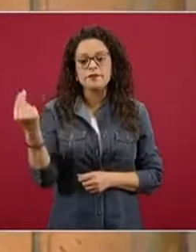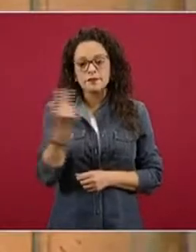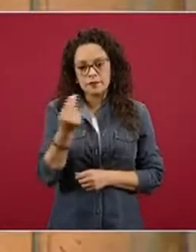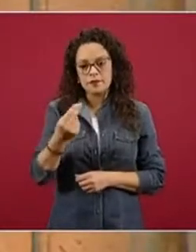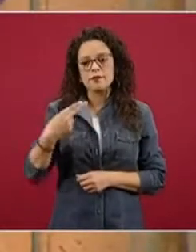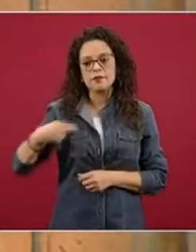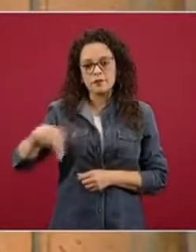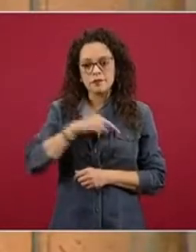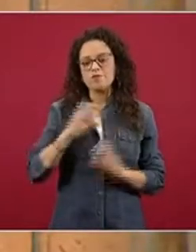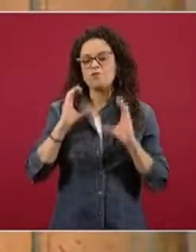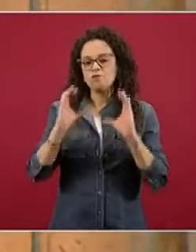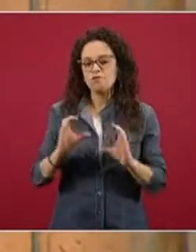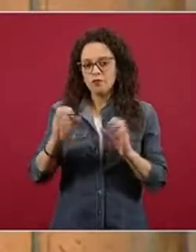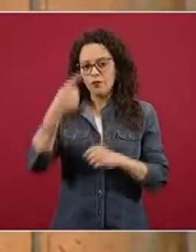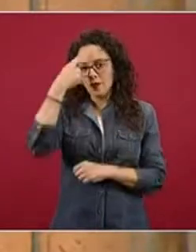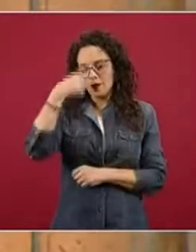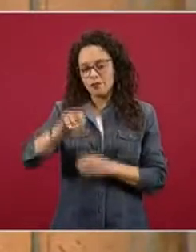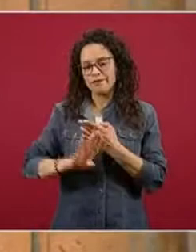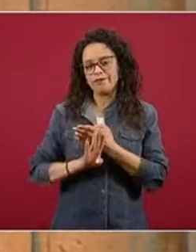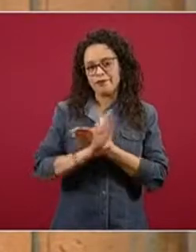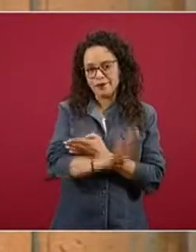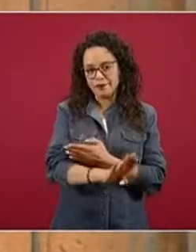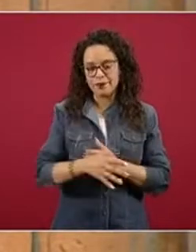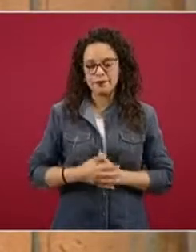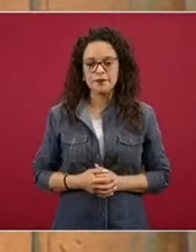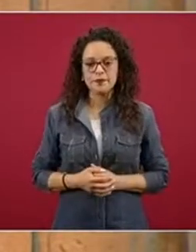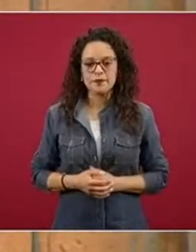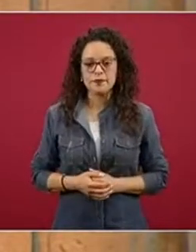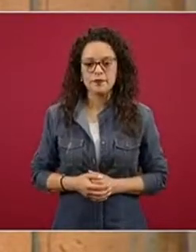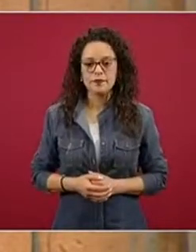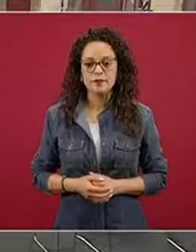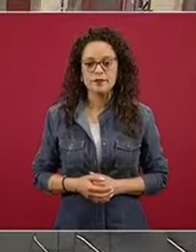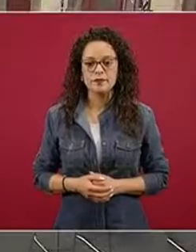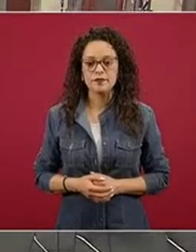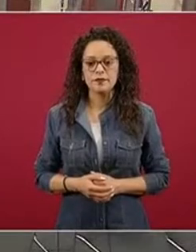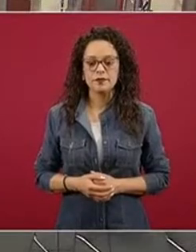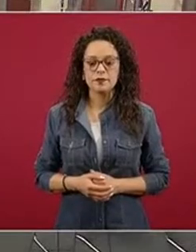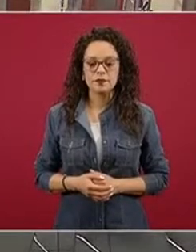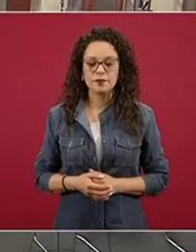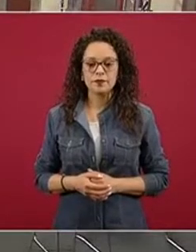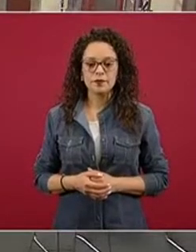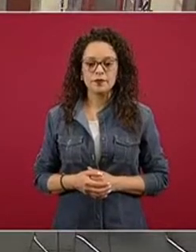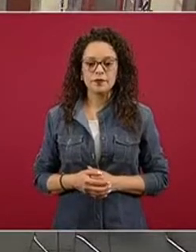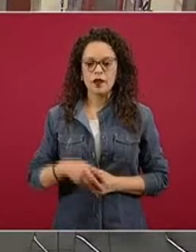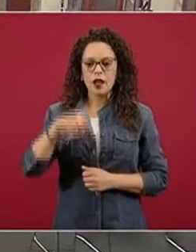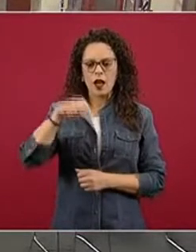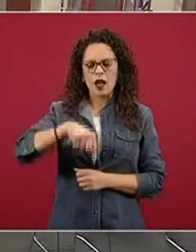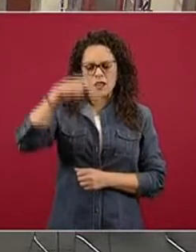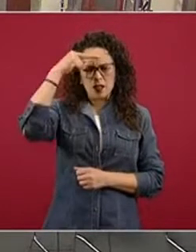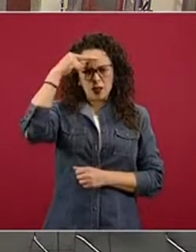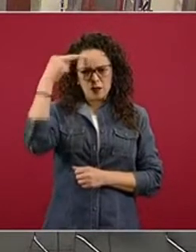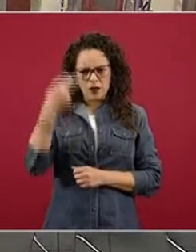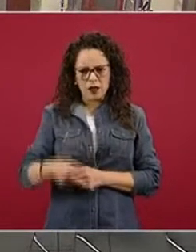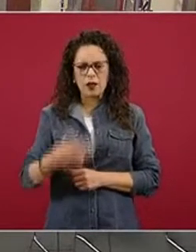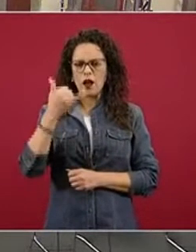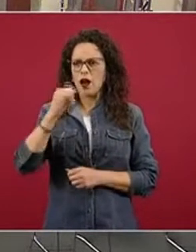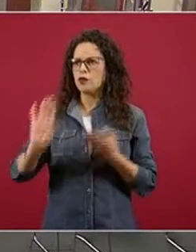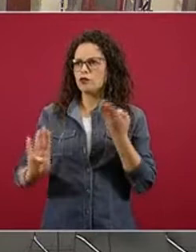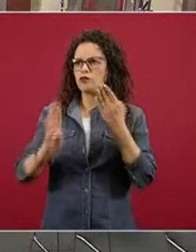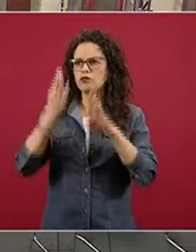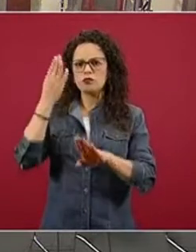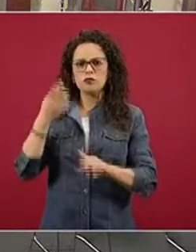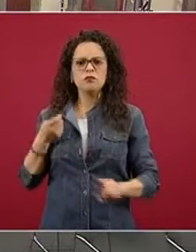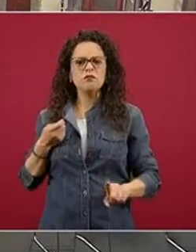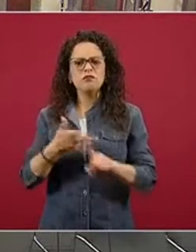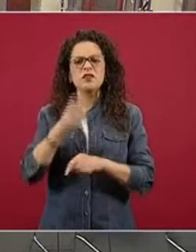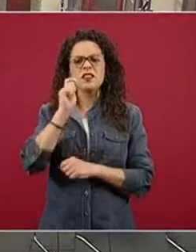prevención del vector. Existen en México lo que nosotros conocemos, digo, y en el mundo, como las ovitrampas.